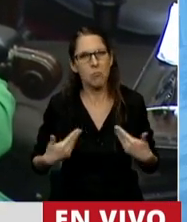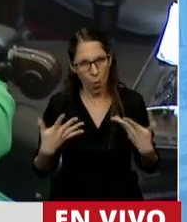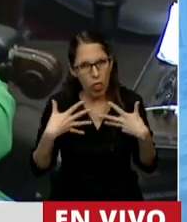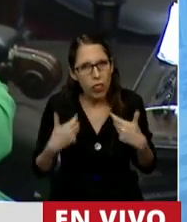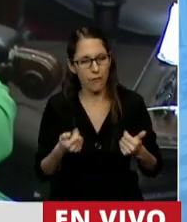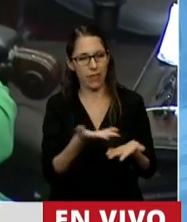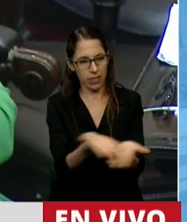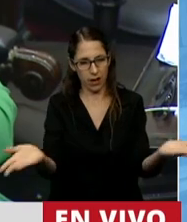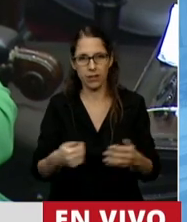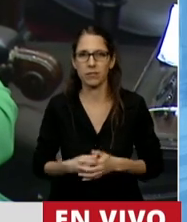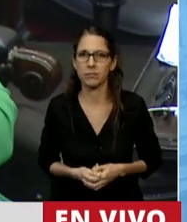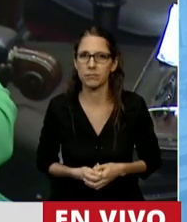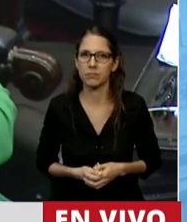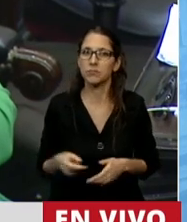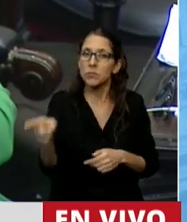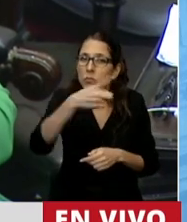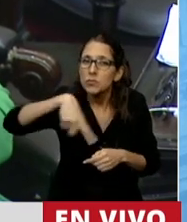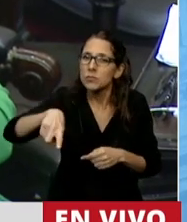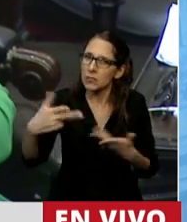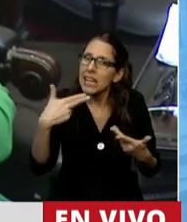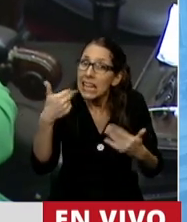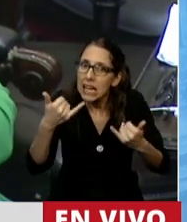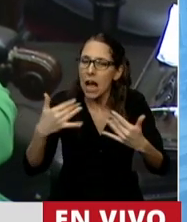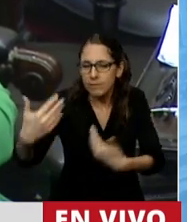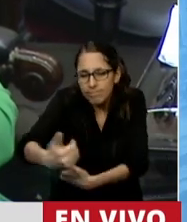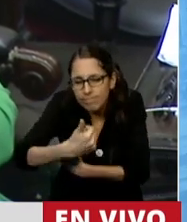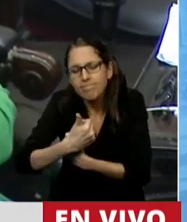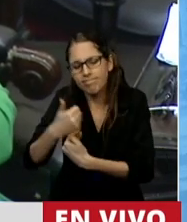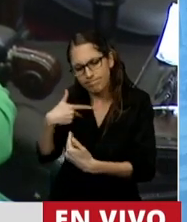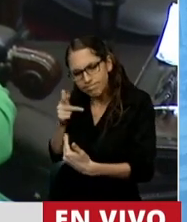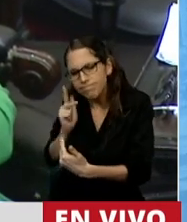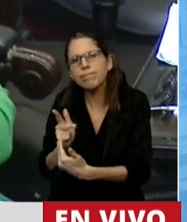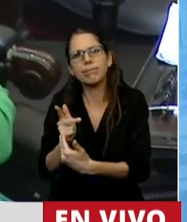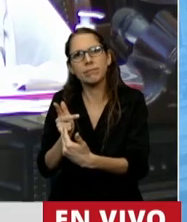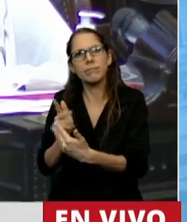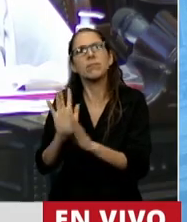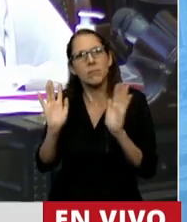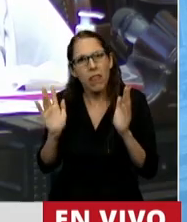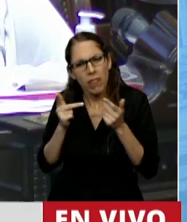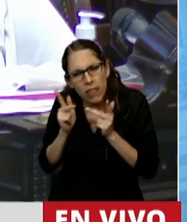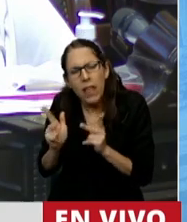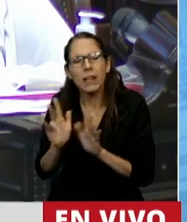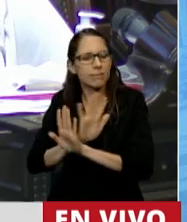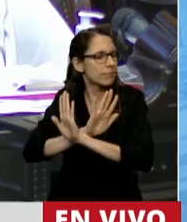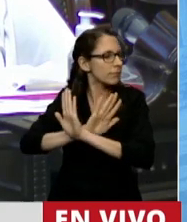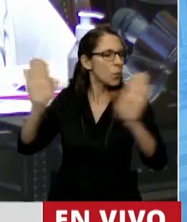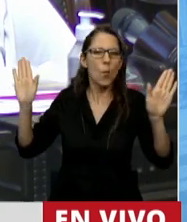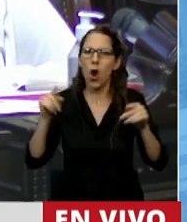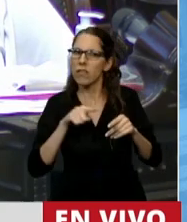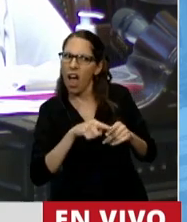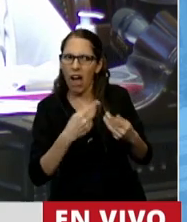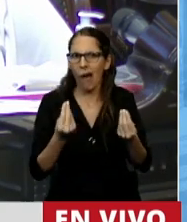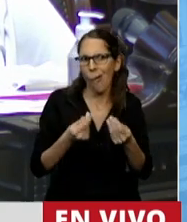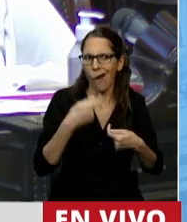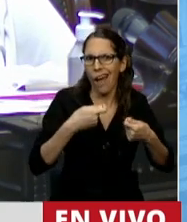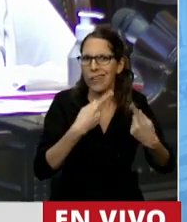ellas hoy aquí. Abracen a sus hijas y díganles que no les importa el costo político